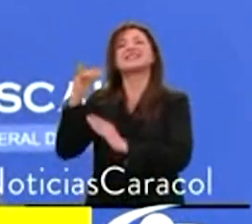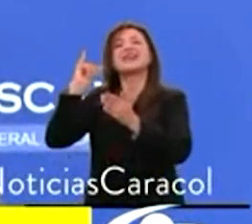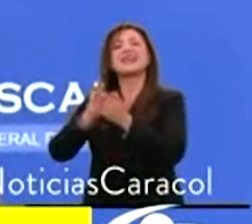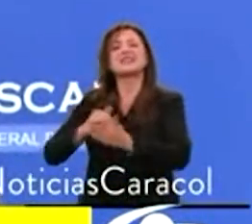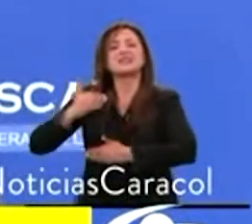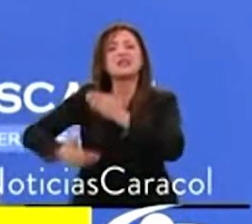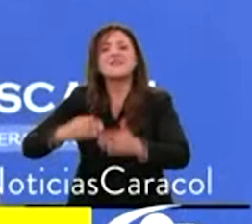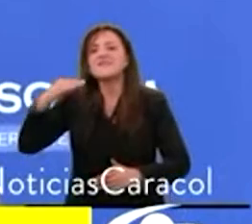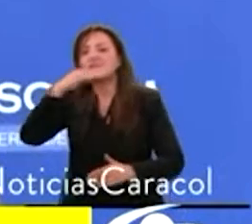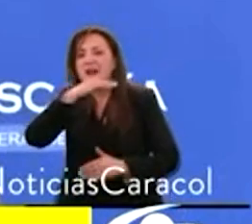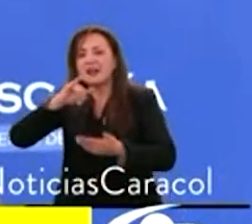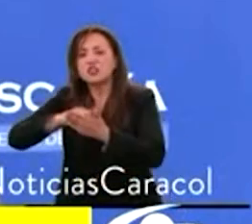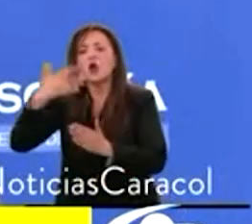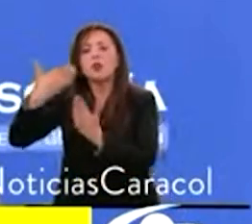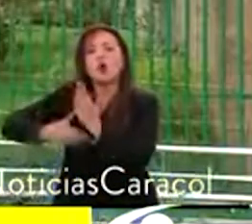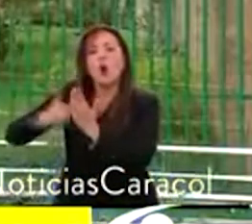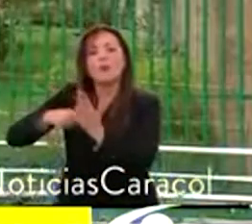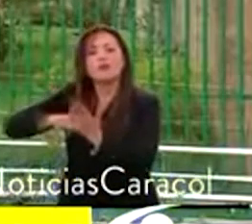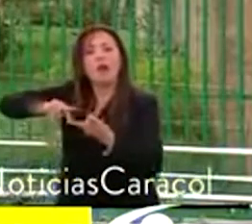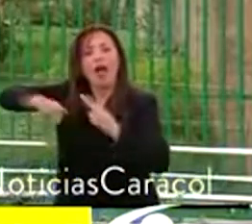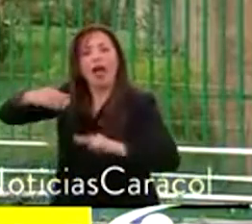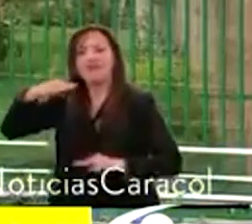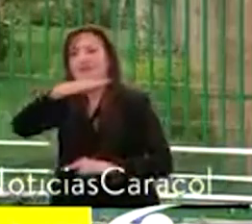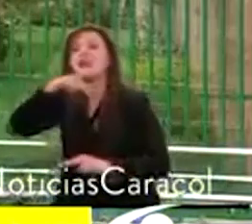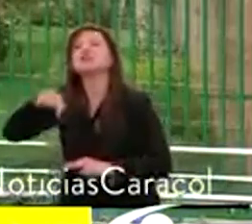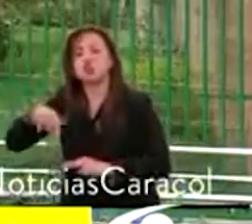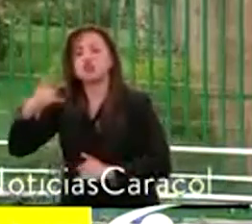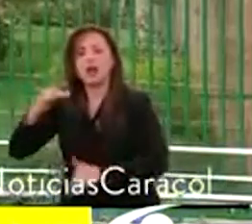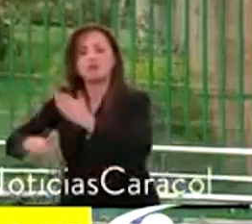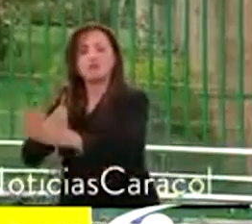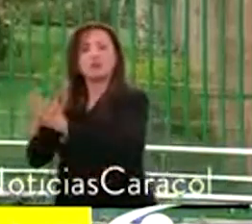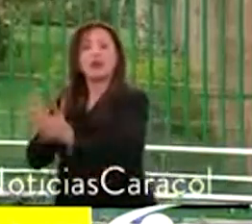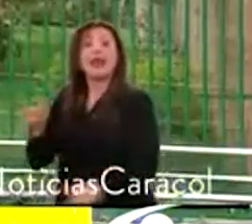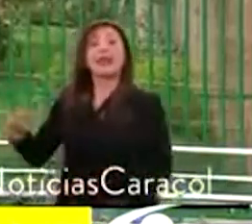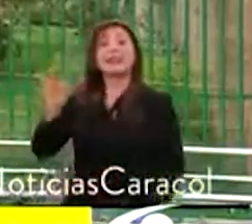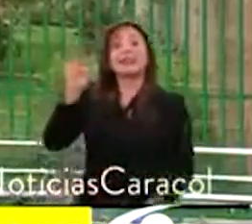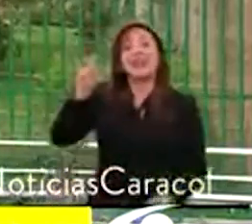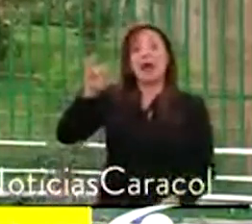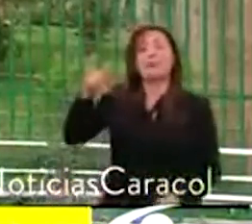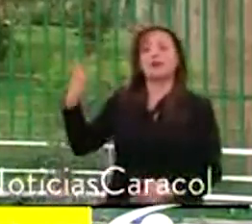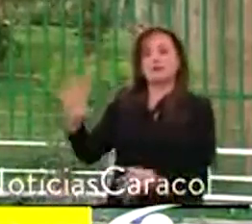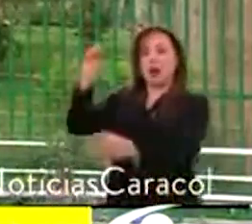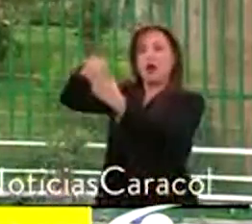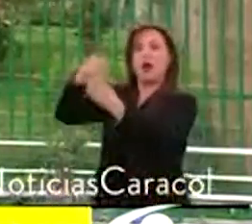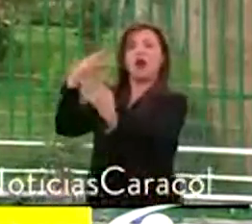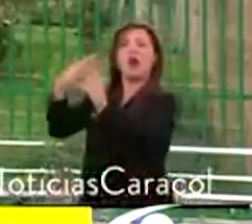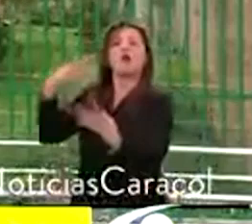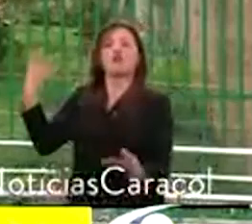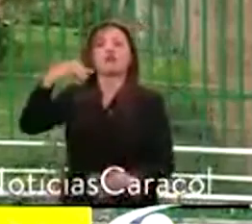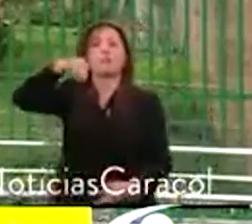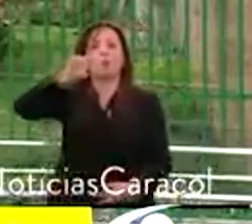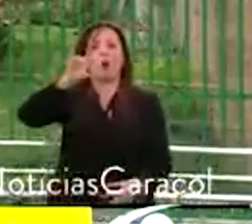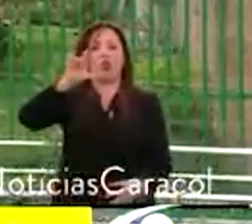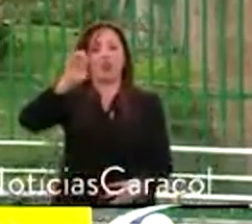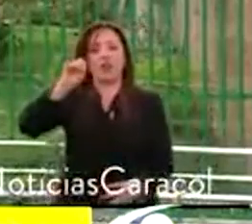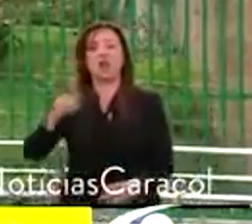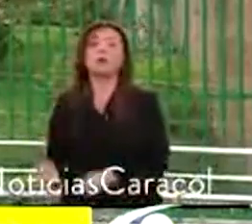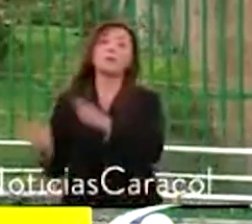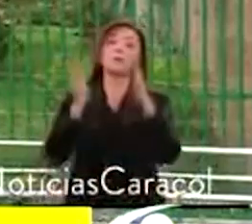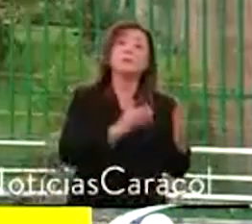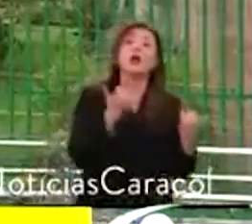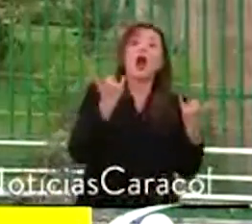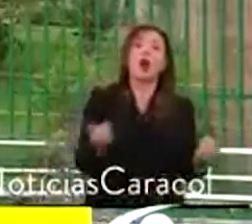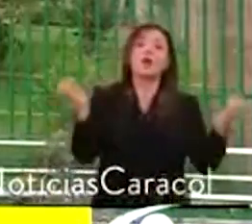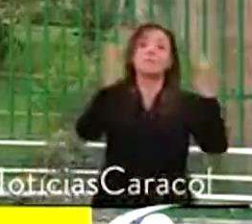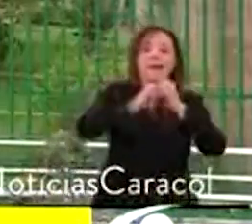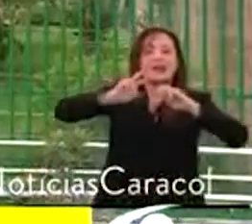y falsedad en documento privado. Emilio Tapia Aldana ya se encuentra recluido en la cárcel La Modelo de Bogotá. Hay una segunda línea